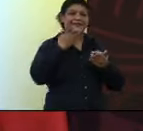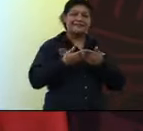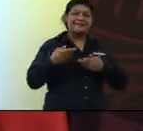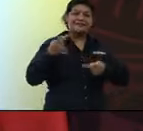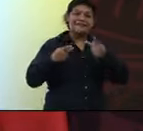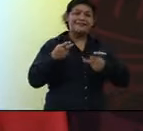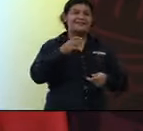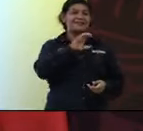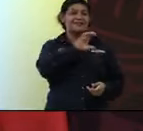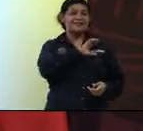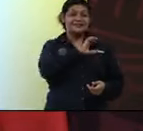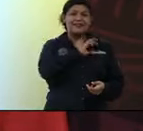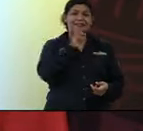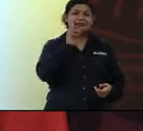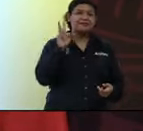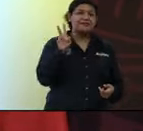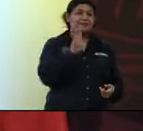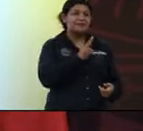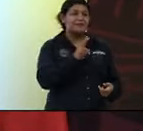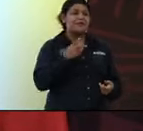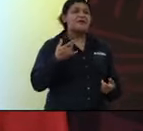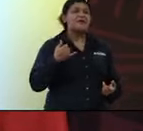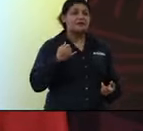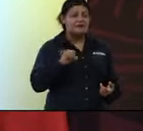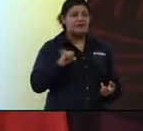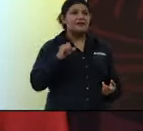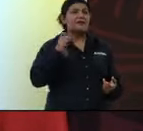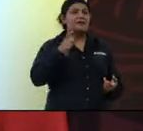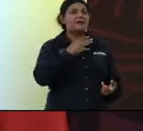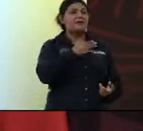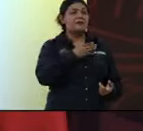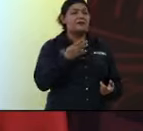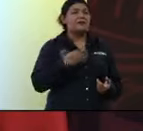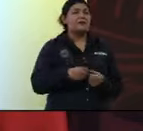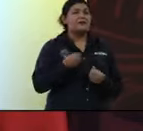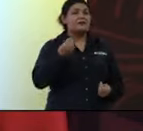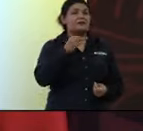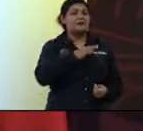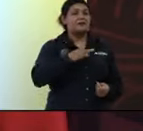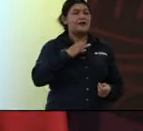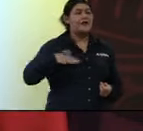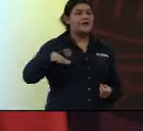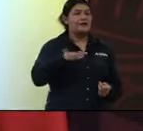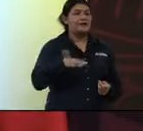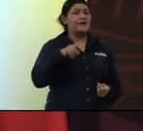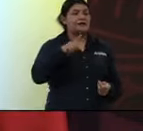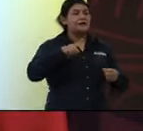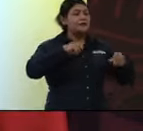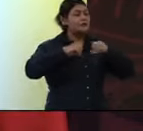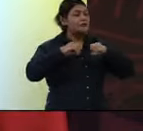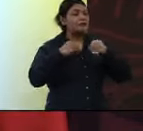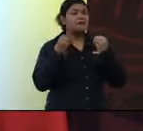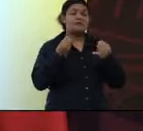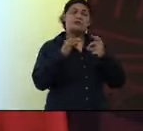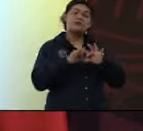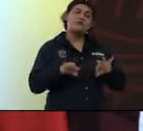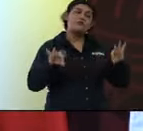con cariño, y que además también pues les genere bienestar social y felicidad a todos. Esa obra es muy importante